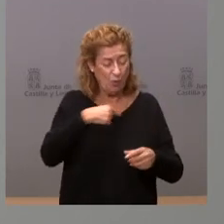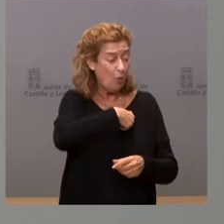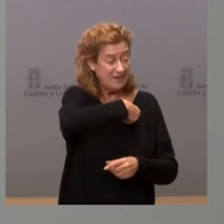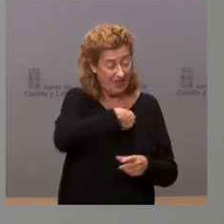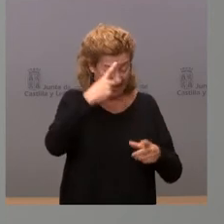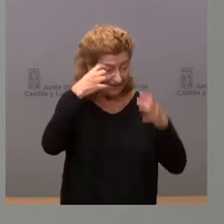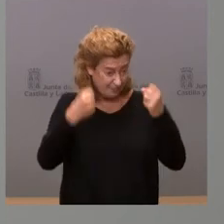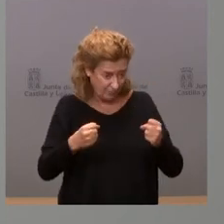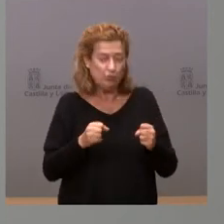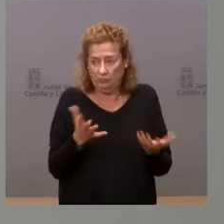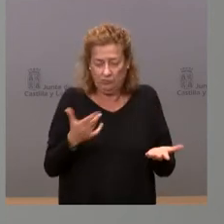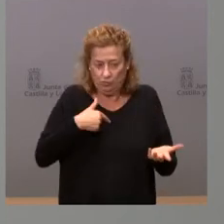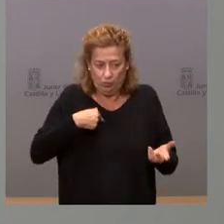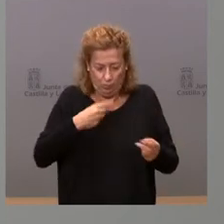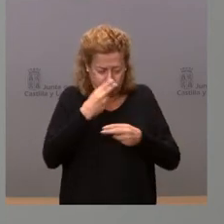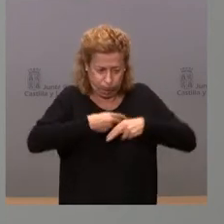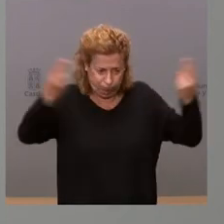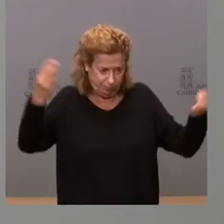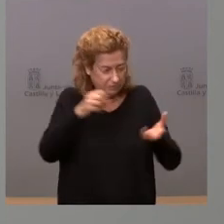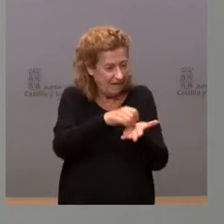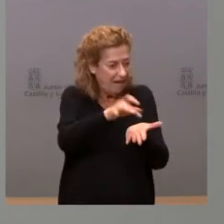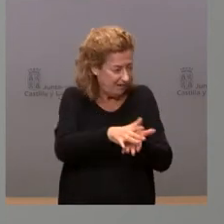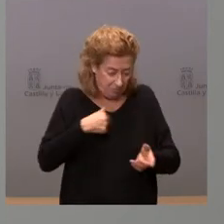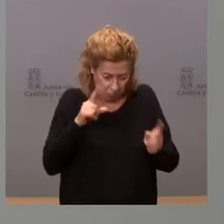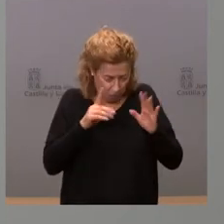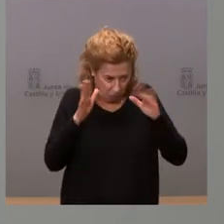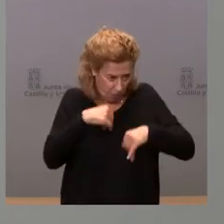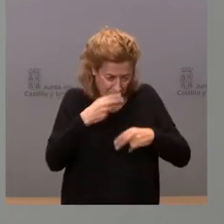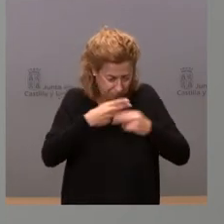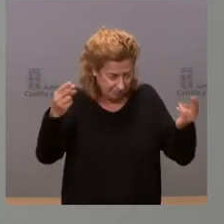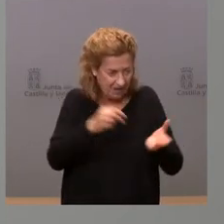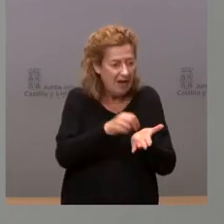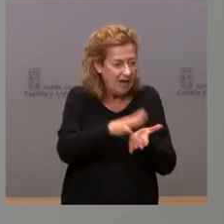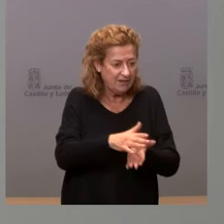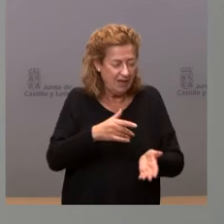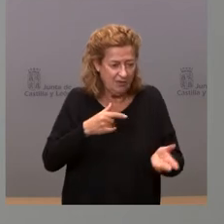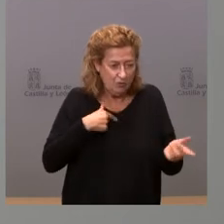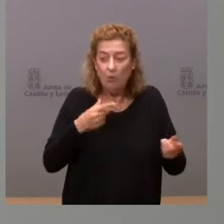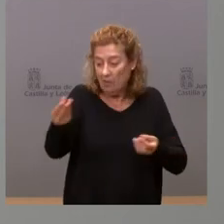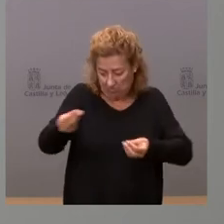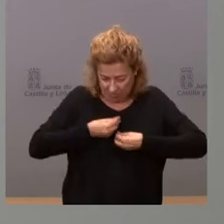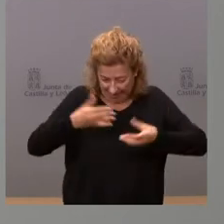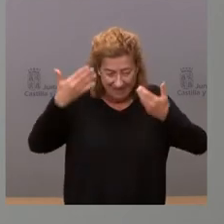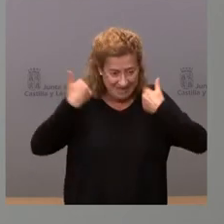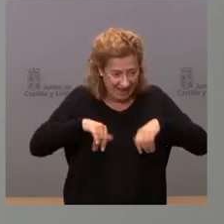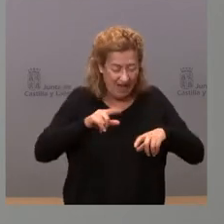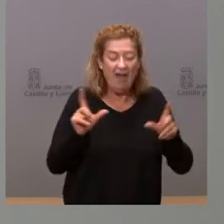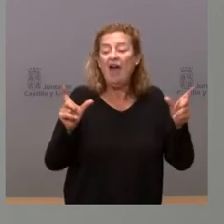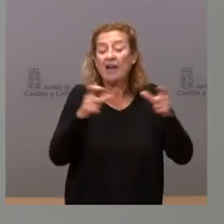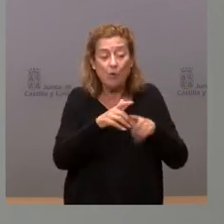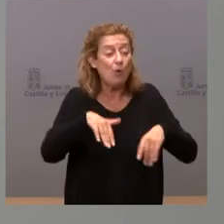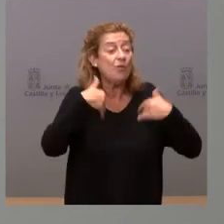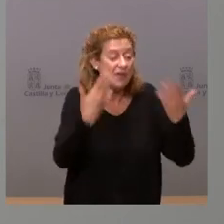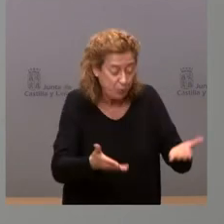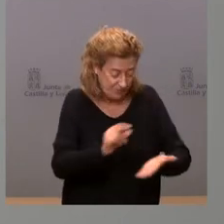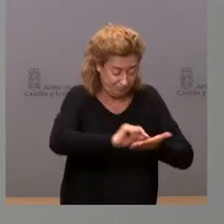vamos a publicar el acta no tenemos ningún inconveniente pública del acta y lo publicaremos cuando tengamos a la tradición después de la reunión en que establece el acta y